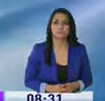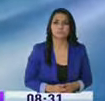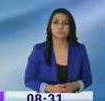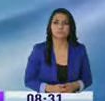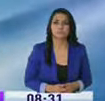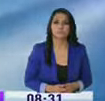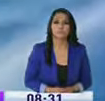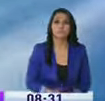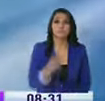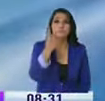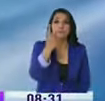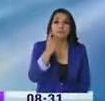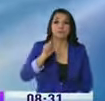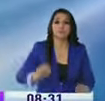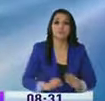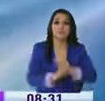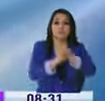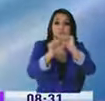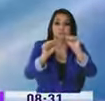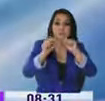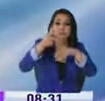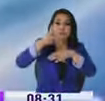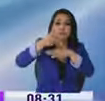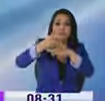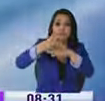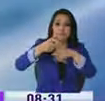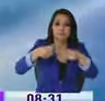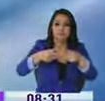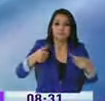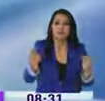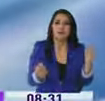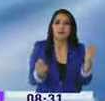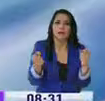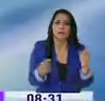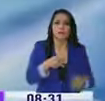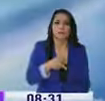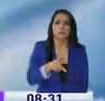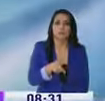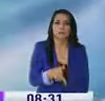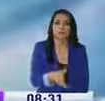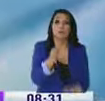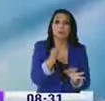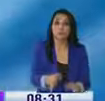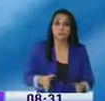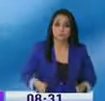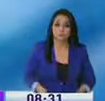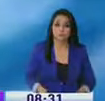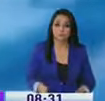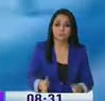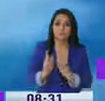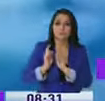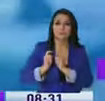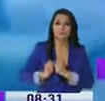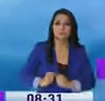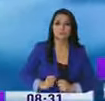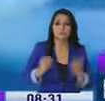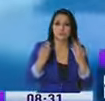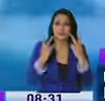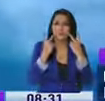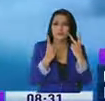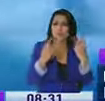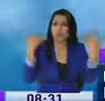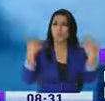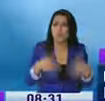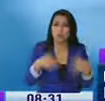11 en punto de la mañana, la cámara instalada en un auto que circulaba a esa hora por la autopista permitió captar esta